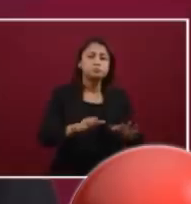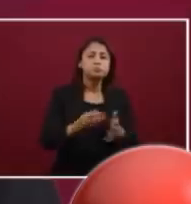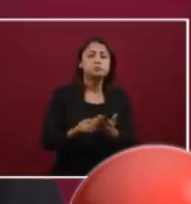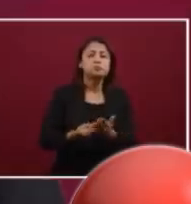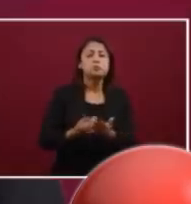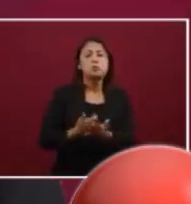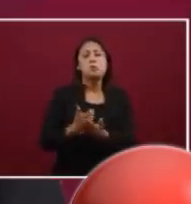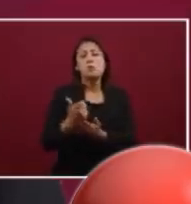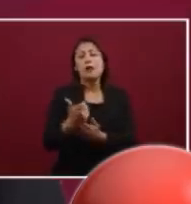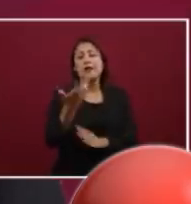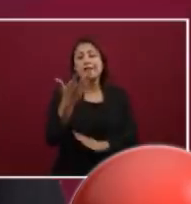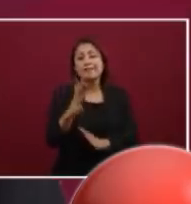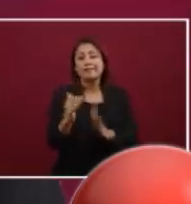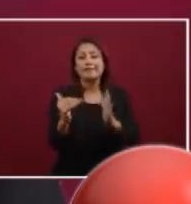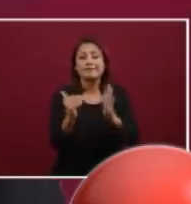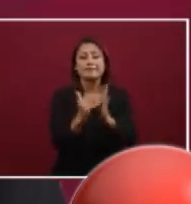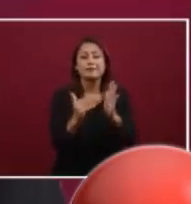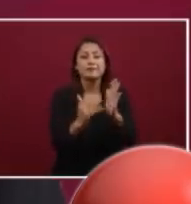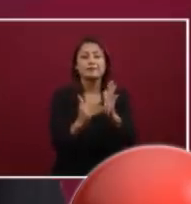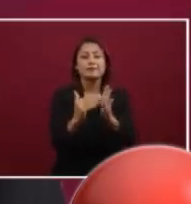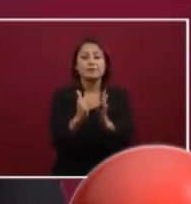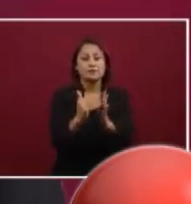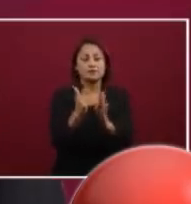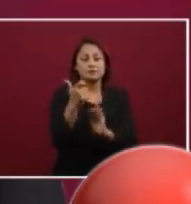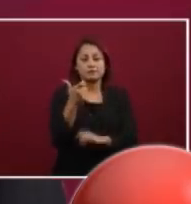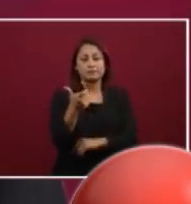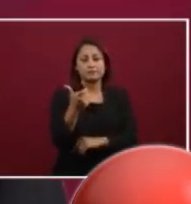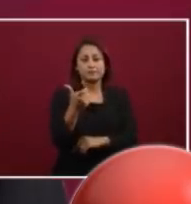10,000 millones de pesos,